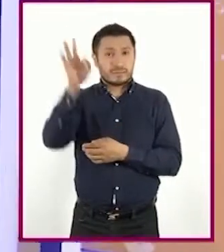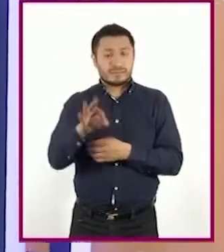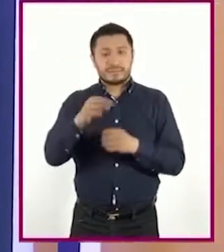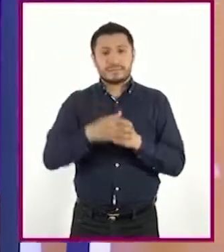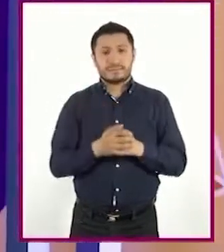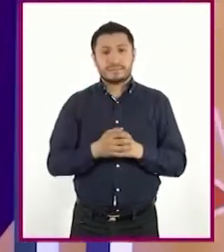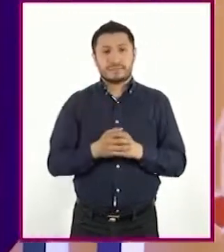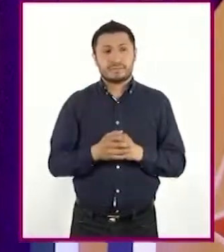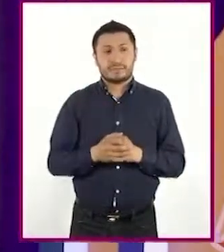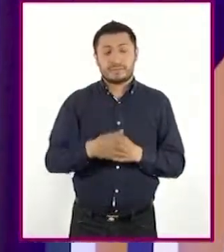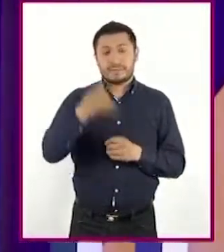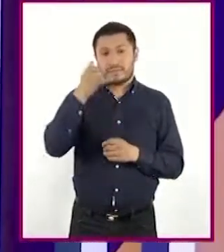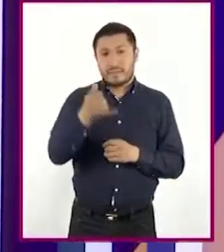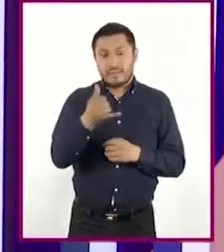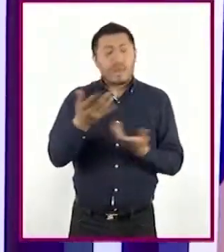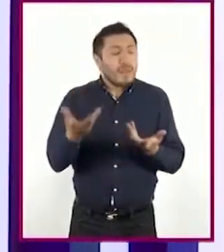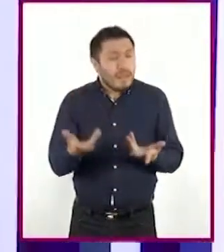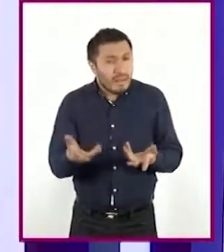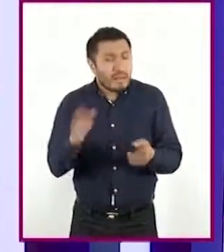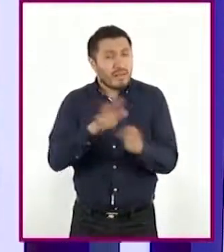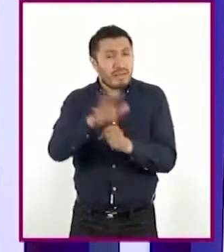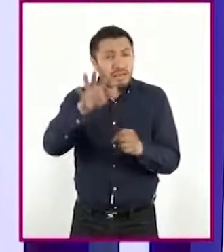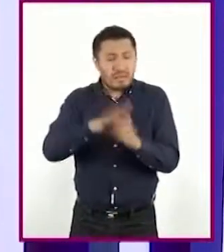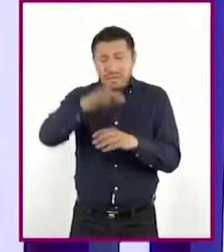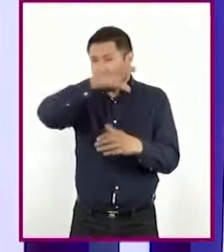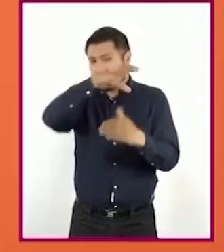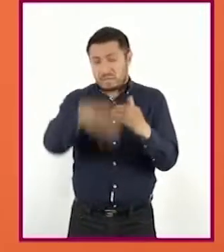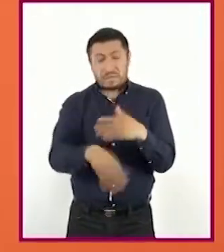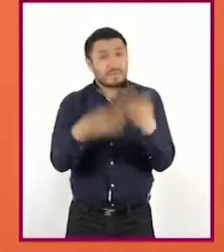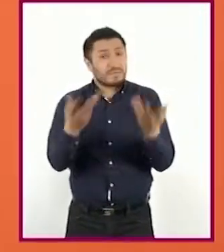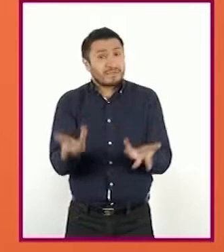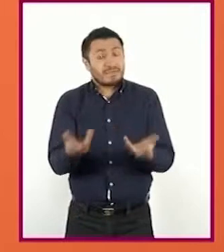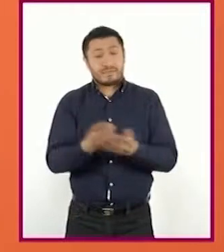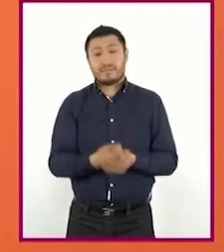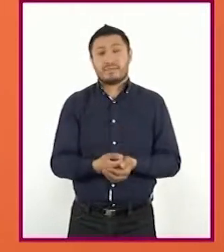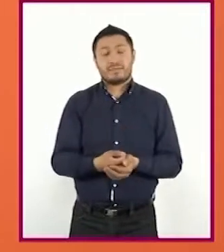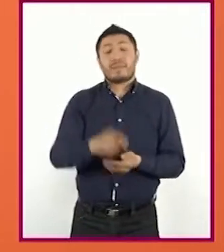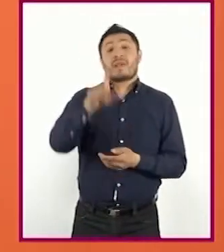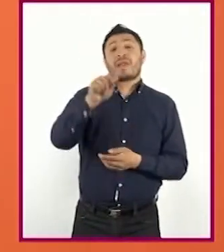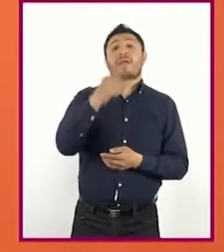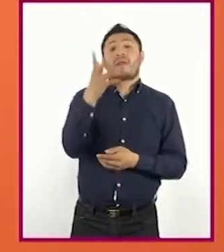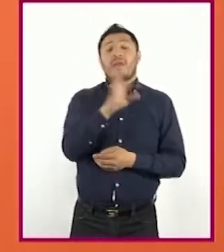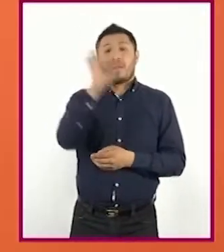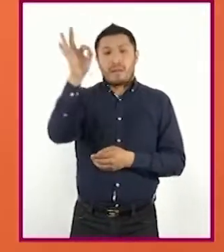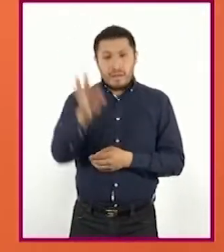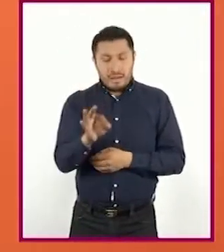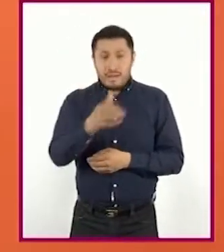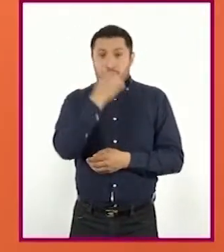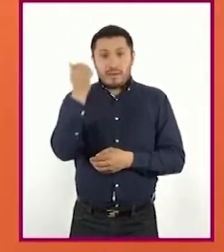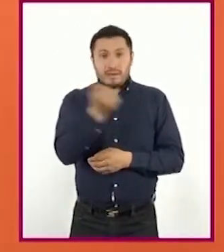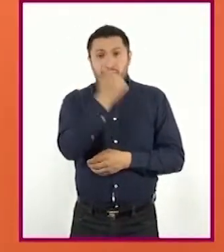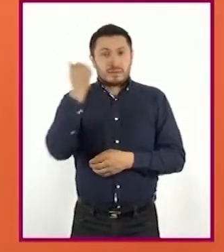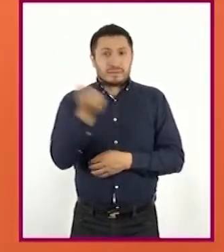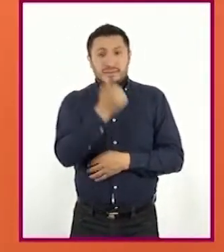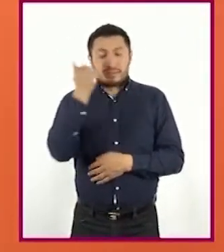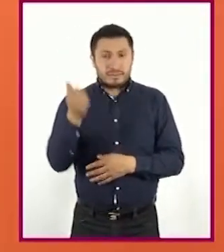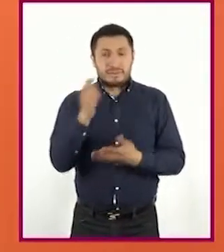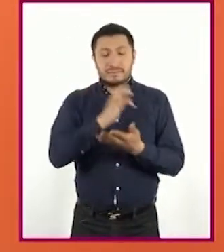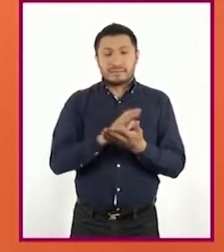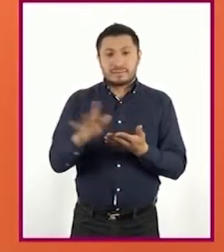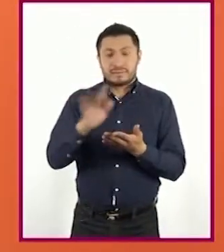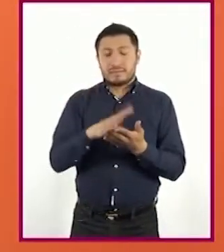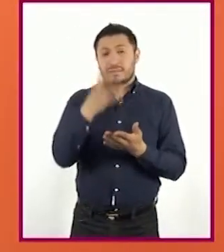75%. ¿Y qué conclusión se obtiene de todo esto? Que el 75% de alumnas y alumnos